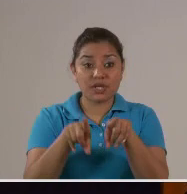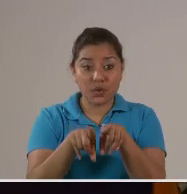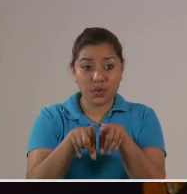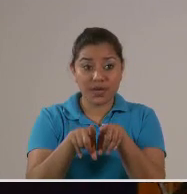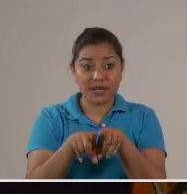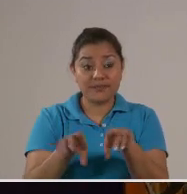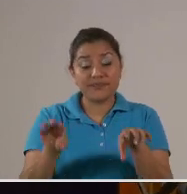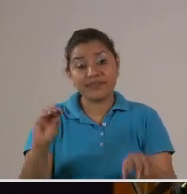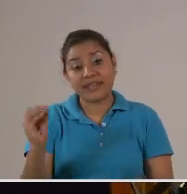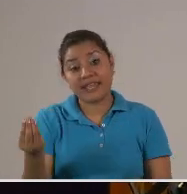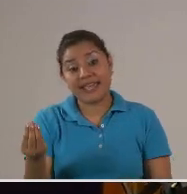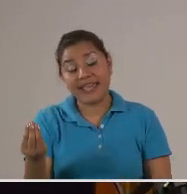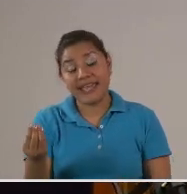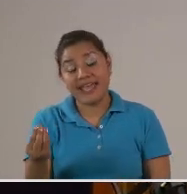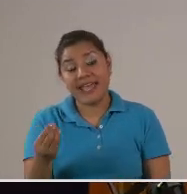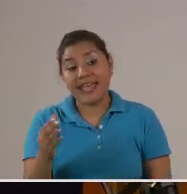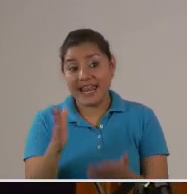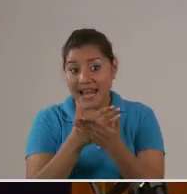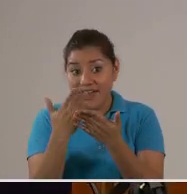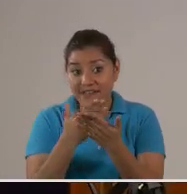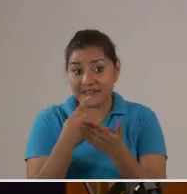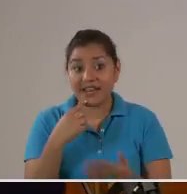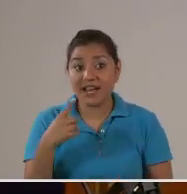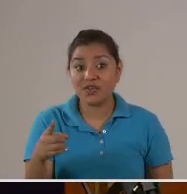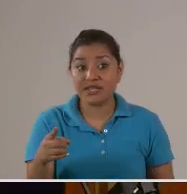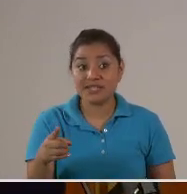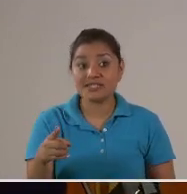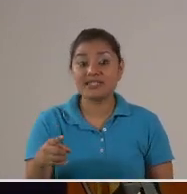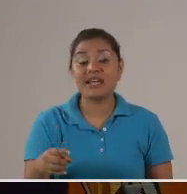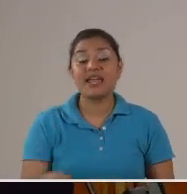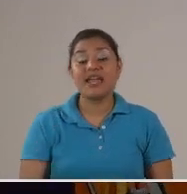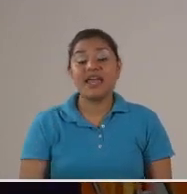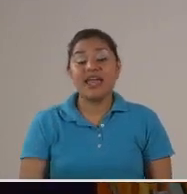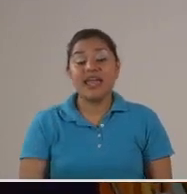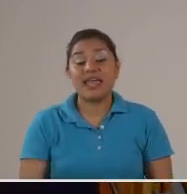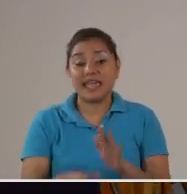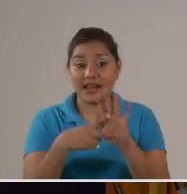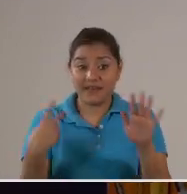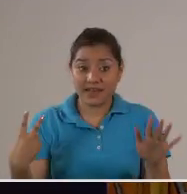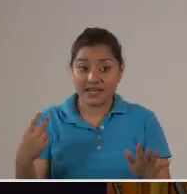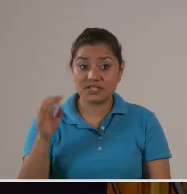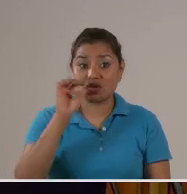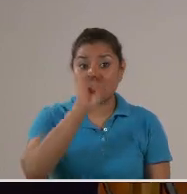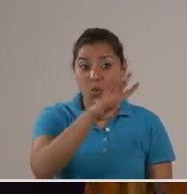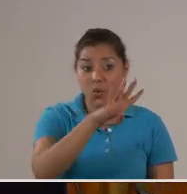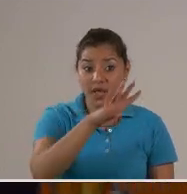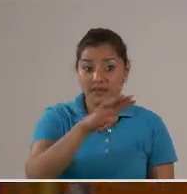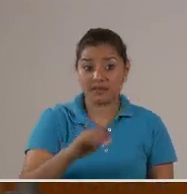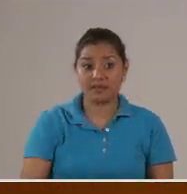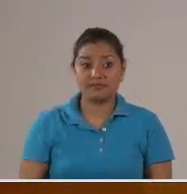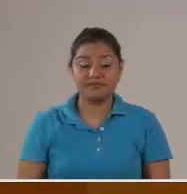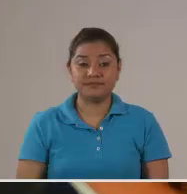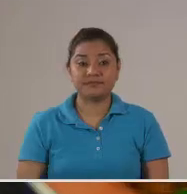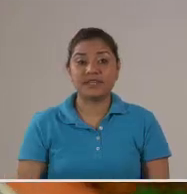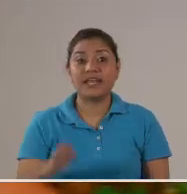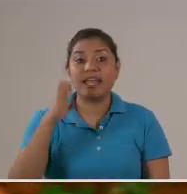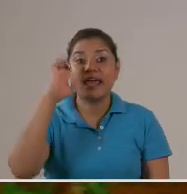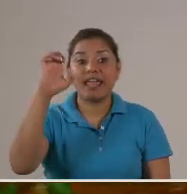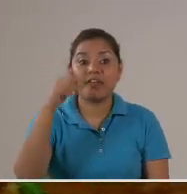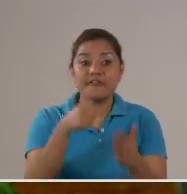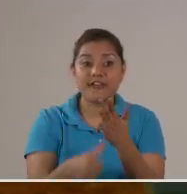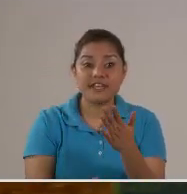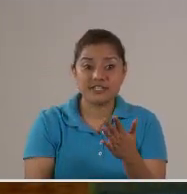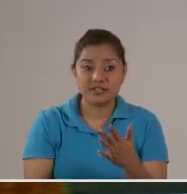está en efesios capítulo 4 usted lo puede leer desde el verso 1 hasta el 16 ahí están las tres unidades ahora ahora el